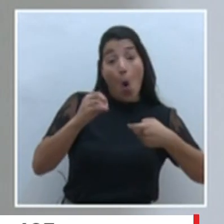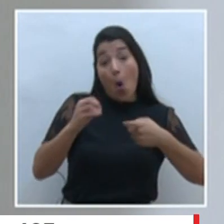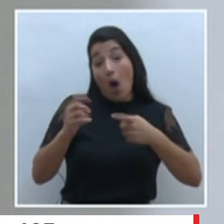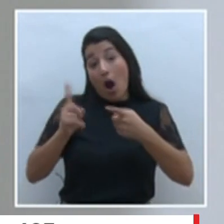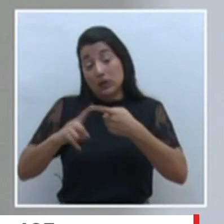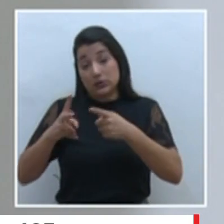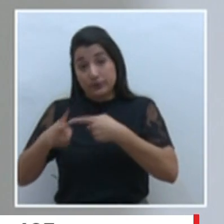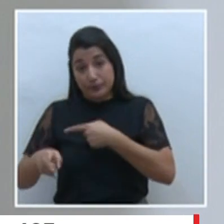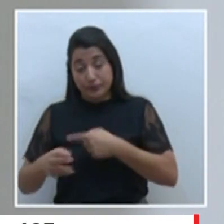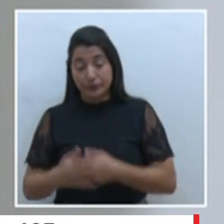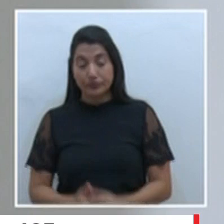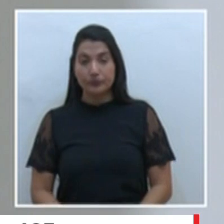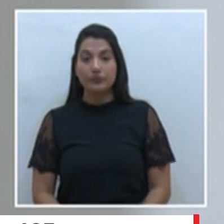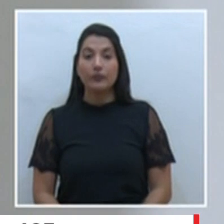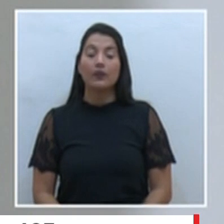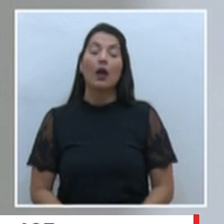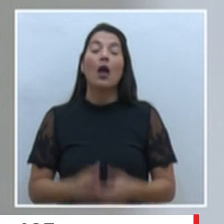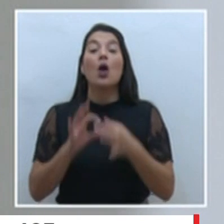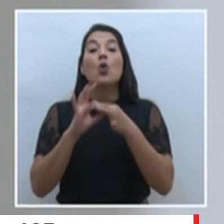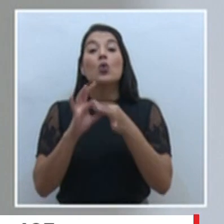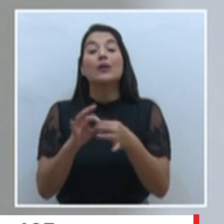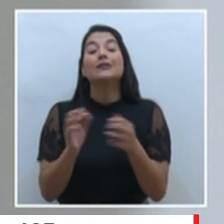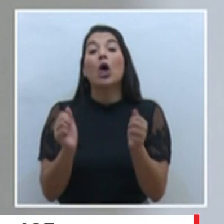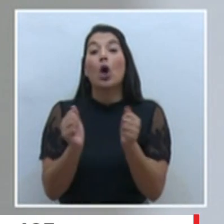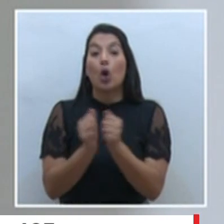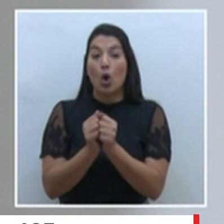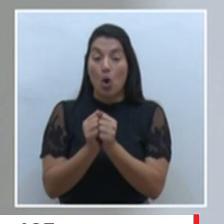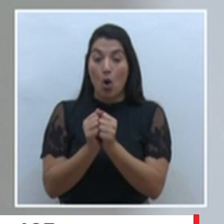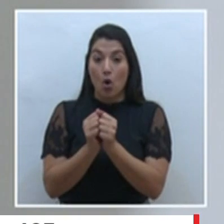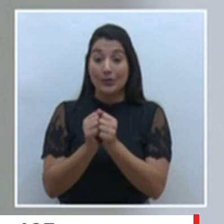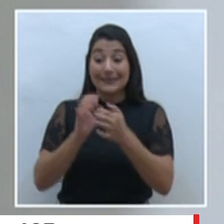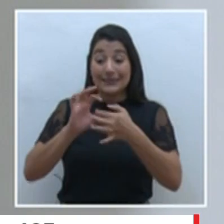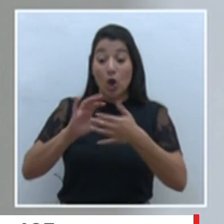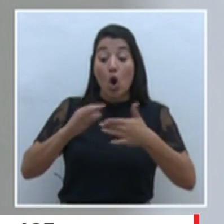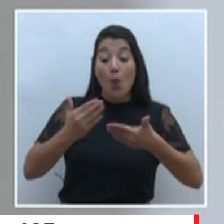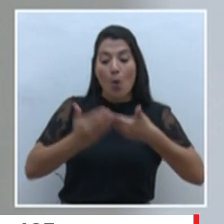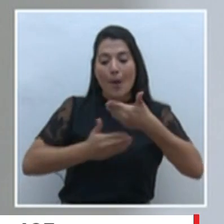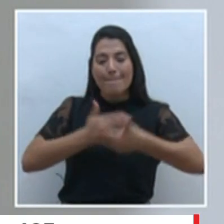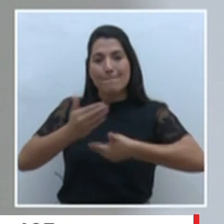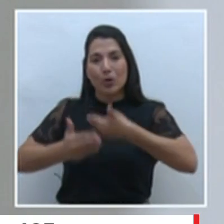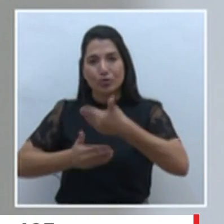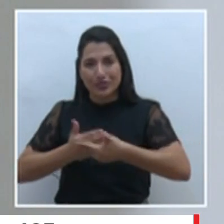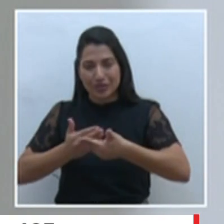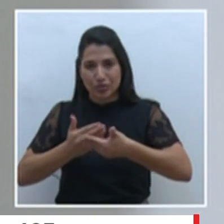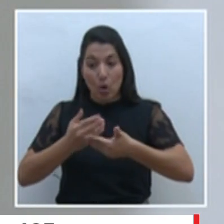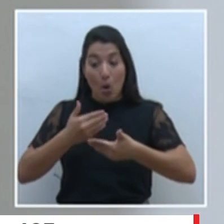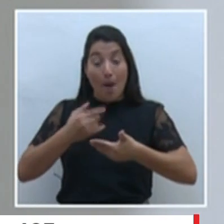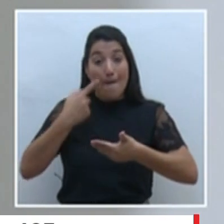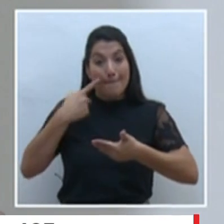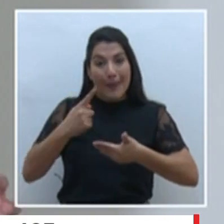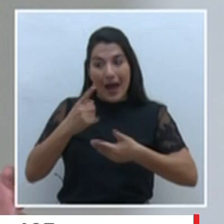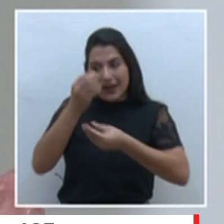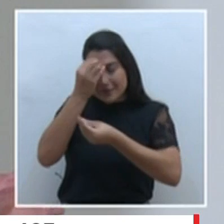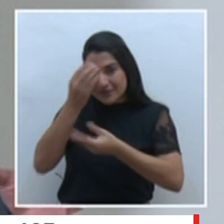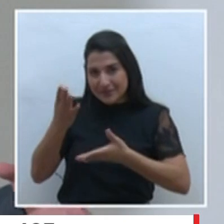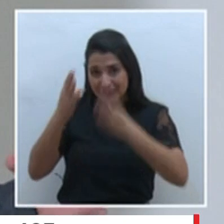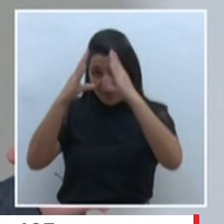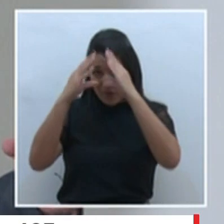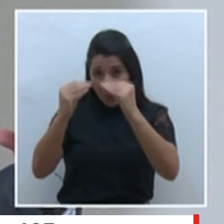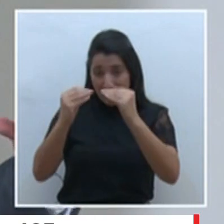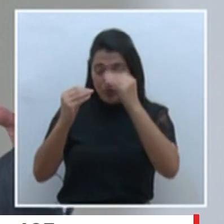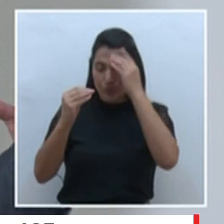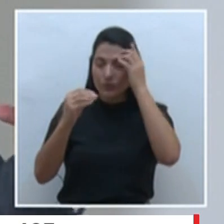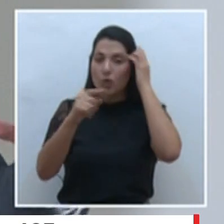mayores. Con respecto a la cadena que se maneja para ese tipo de información, recordemos que aquí estamos